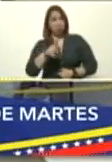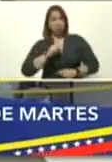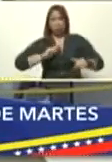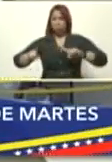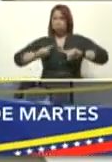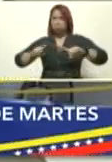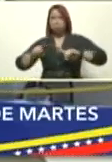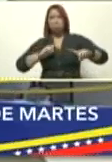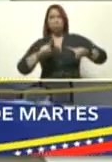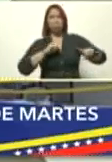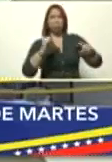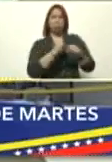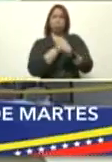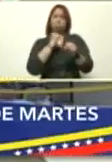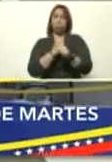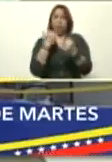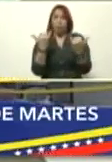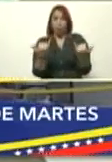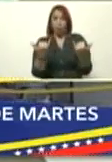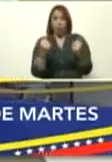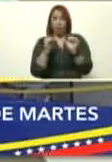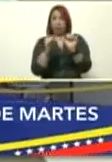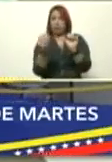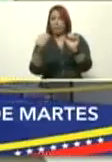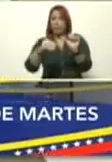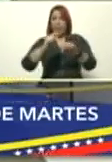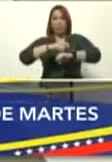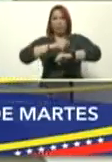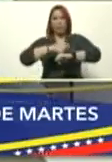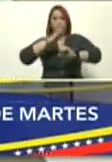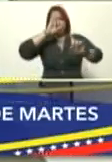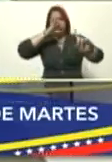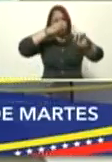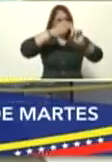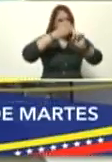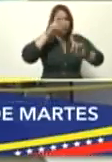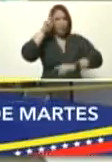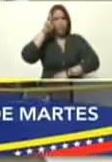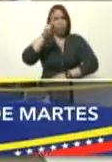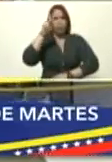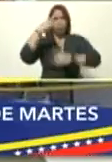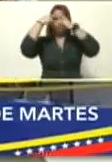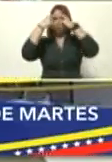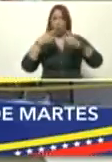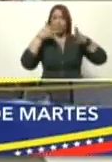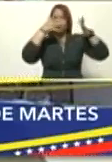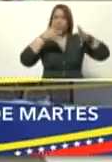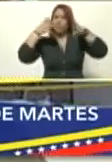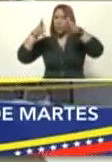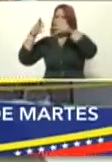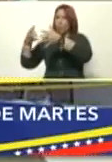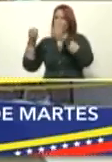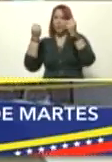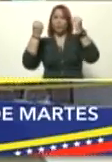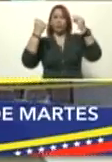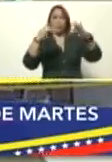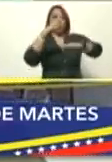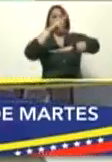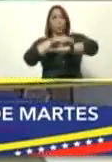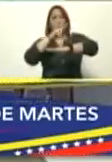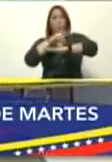muy dinámico, porque ahora le queda mucho más tiempo para dedicarle a la docencia, a formar a miles de médicos y